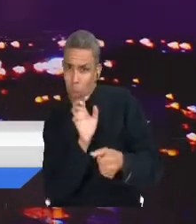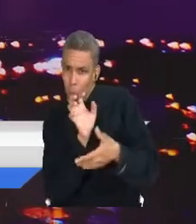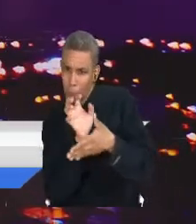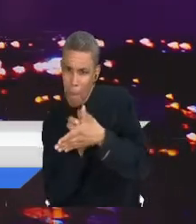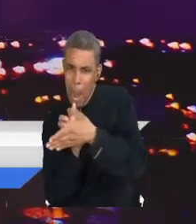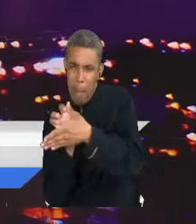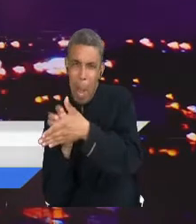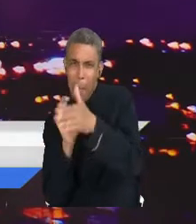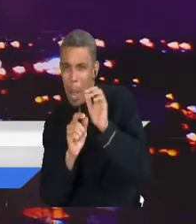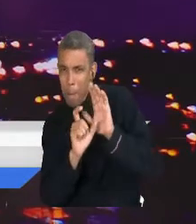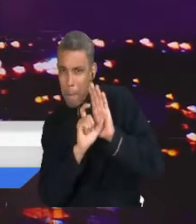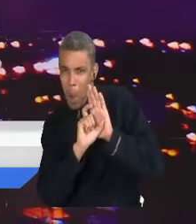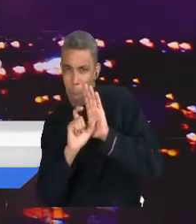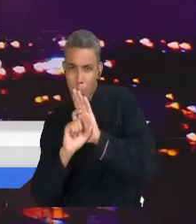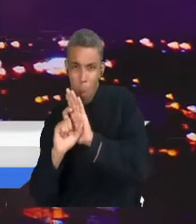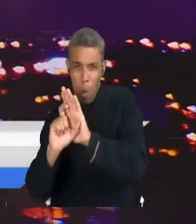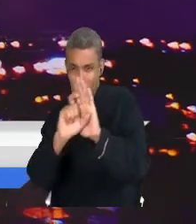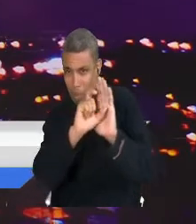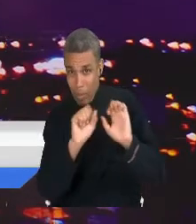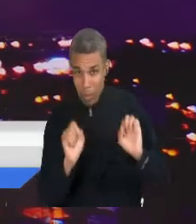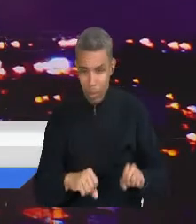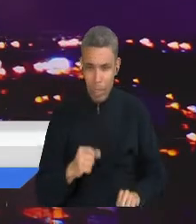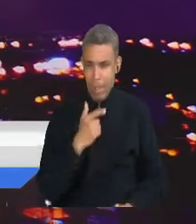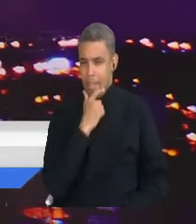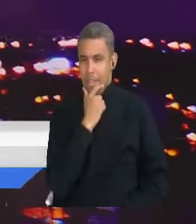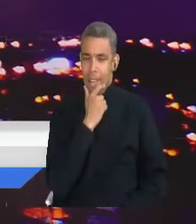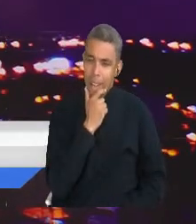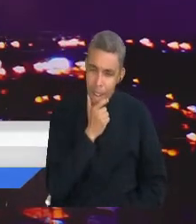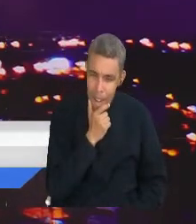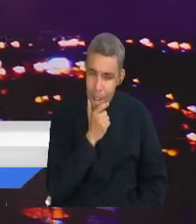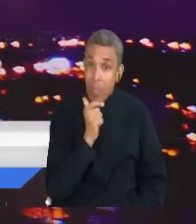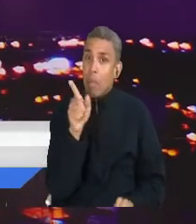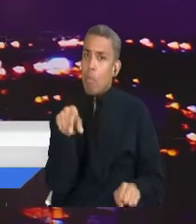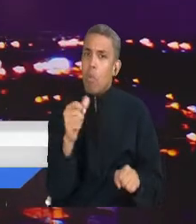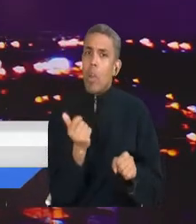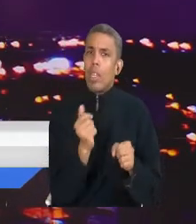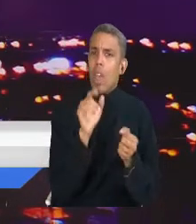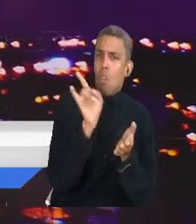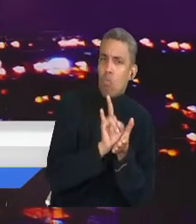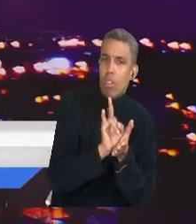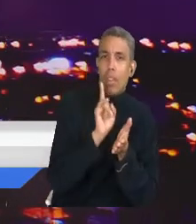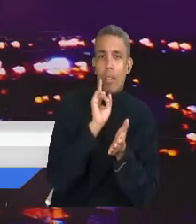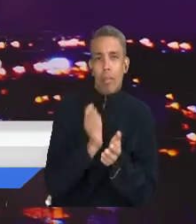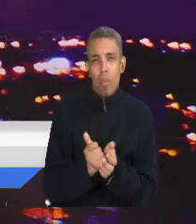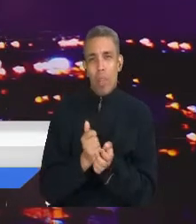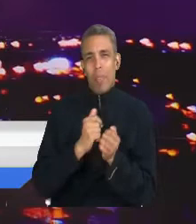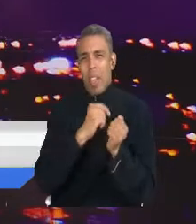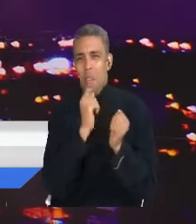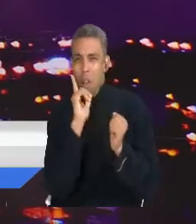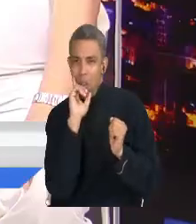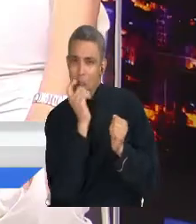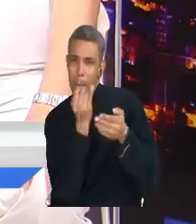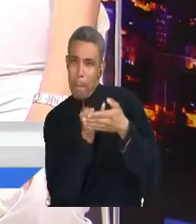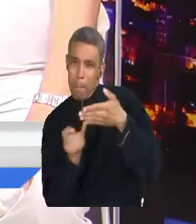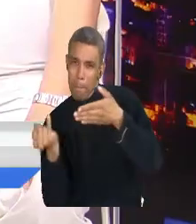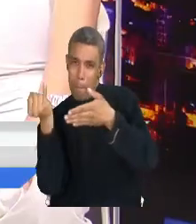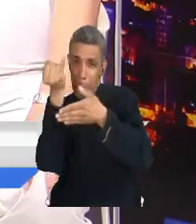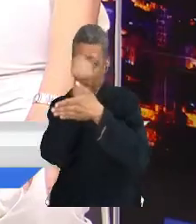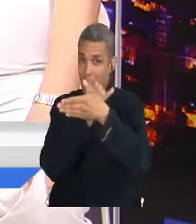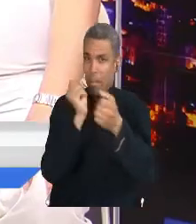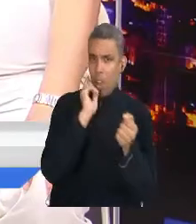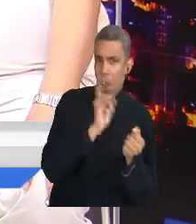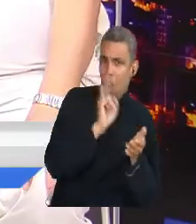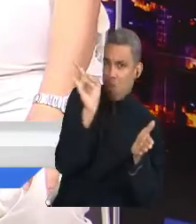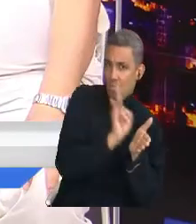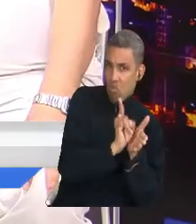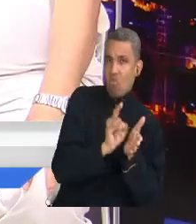organizaciones para precisamente traerle a Barranca Bermeja la alegría y el entusiasmo que caracteriza nuestro festival. La empresa